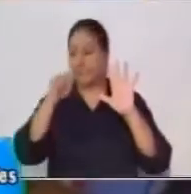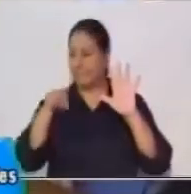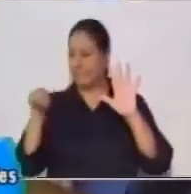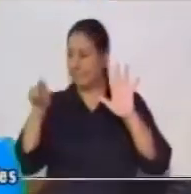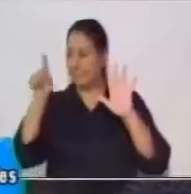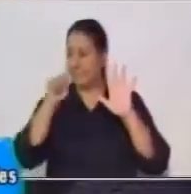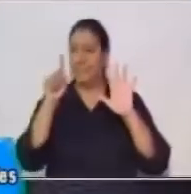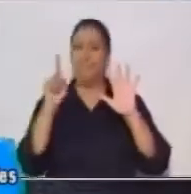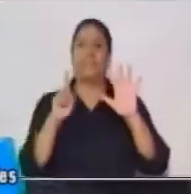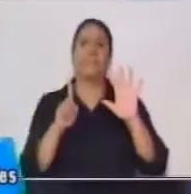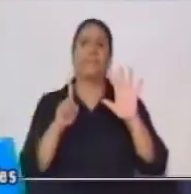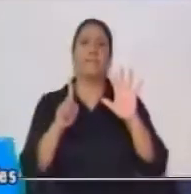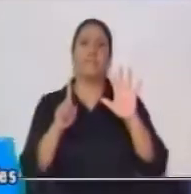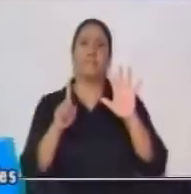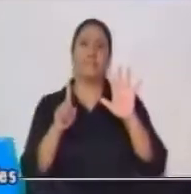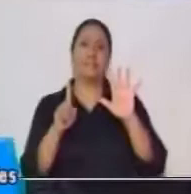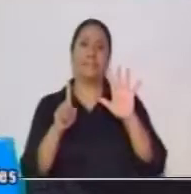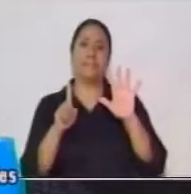6,